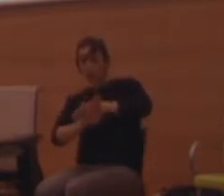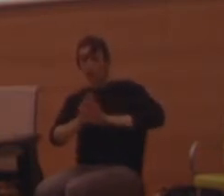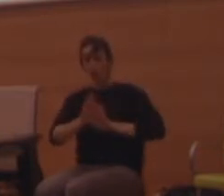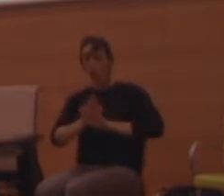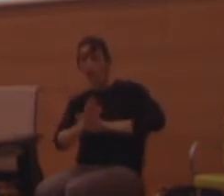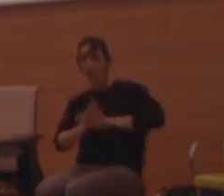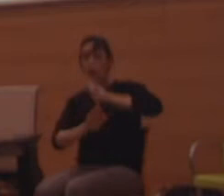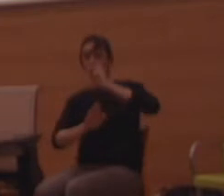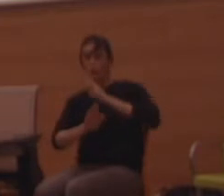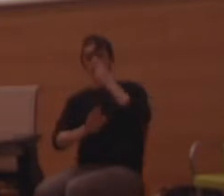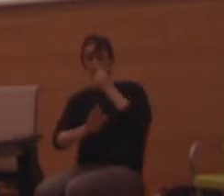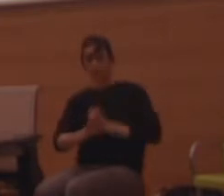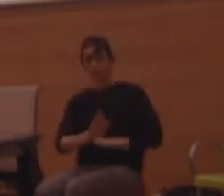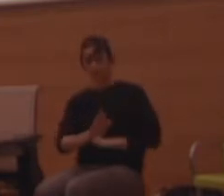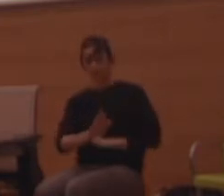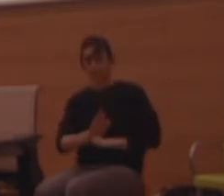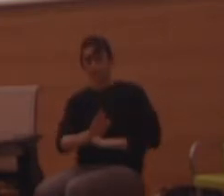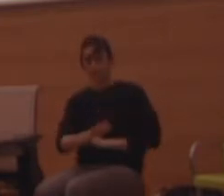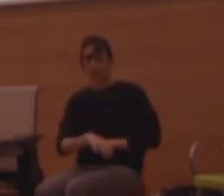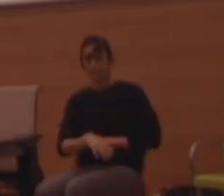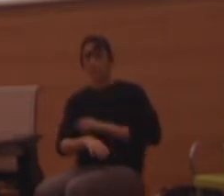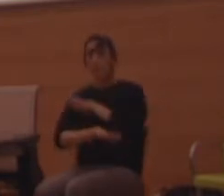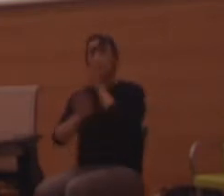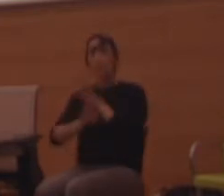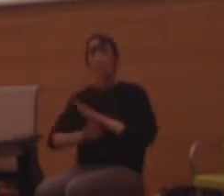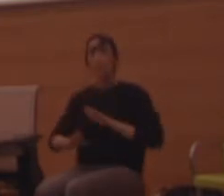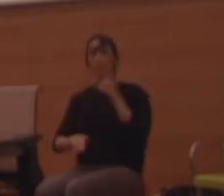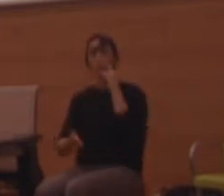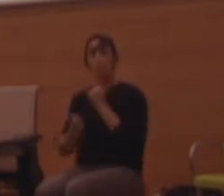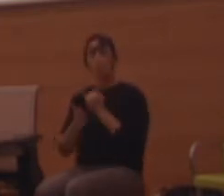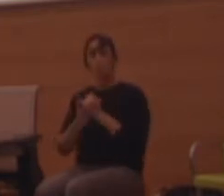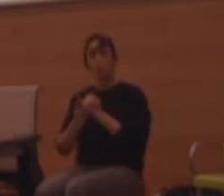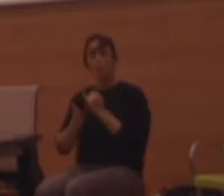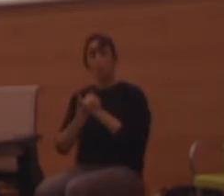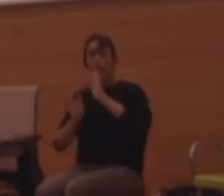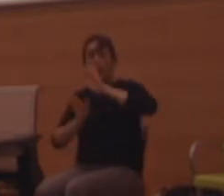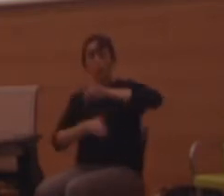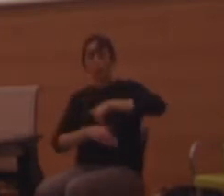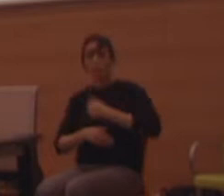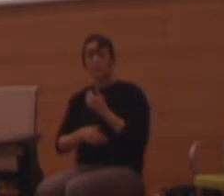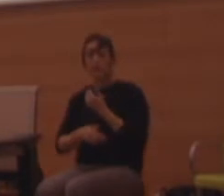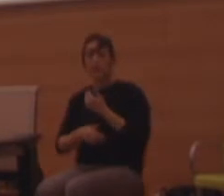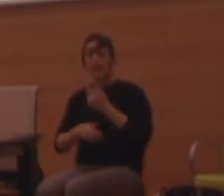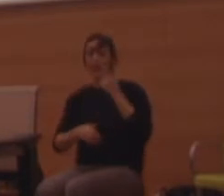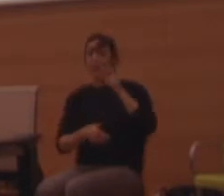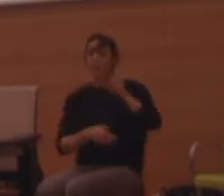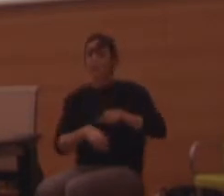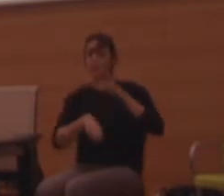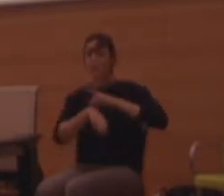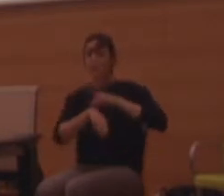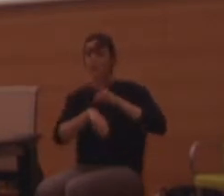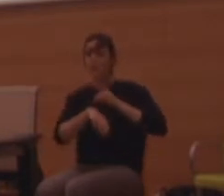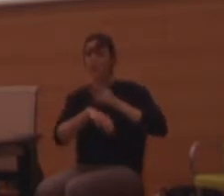por último, otra de las pruebas que incluso pueden hacer los propios pacientes en su